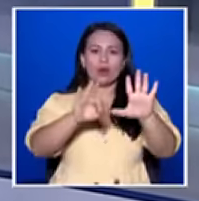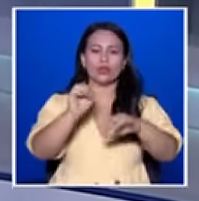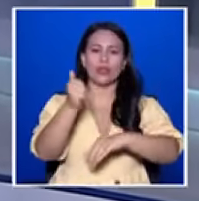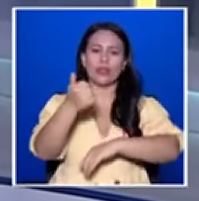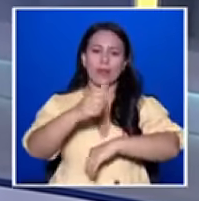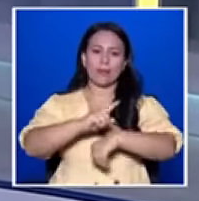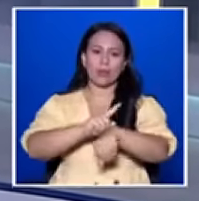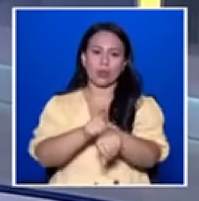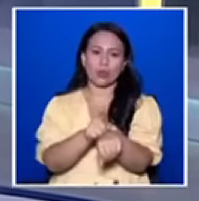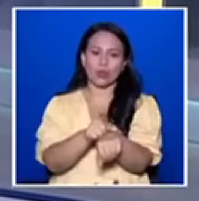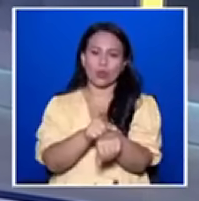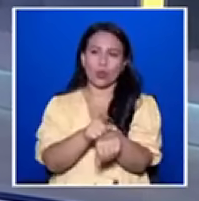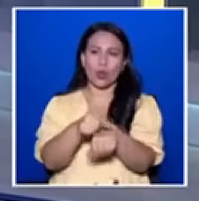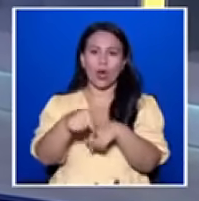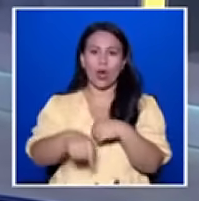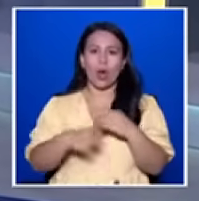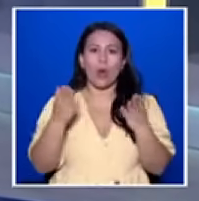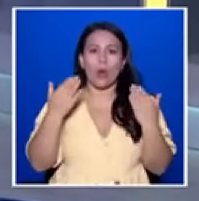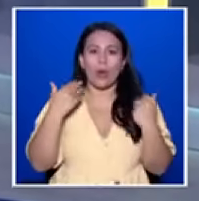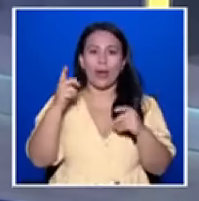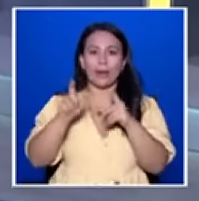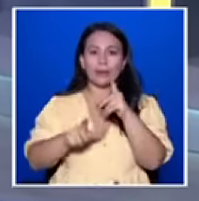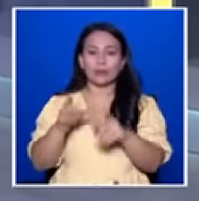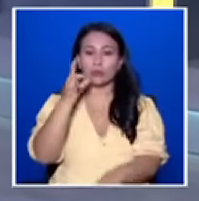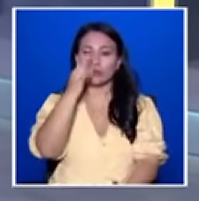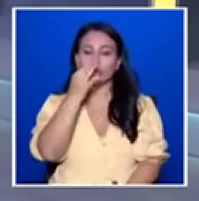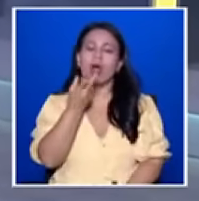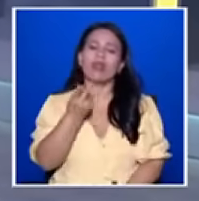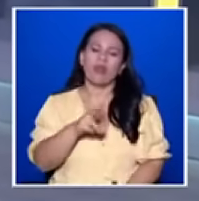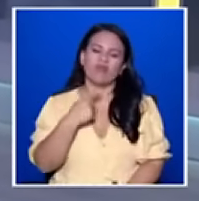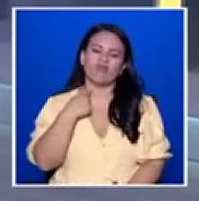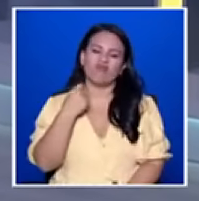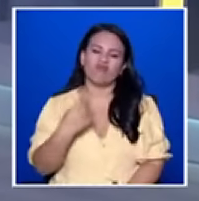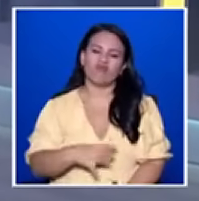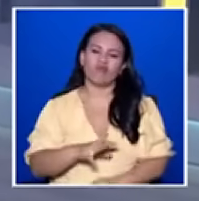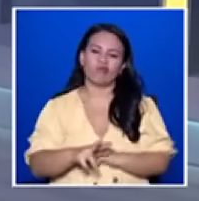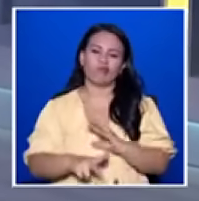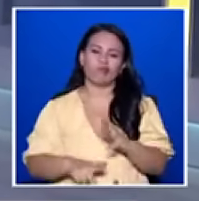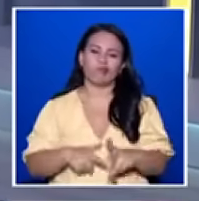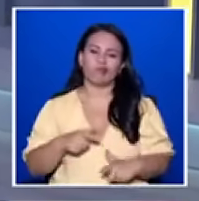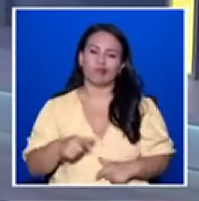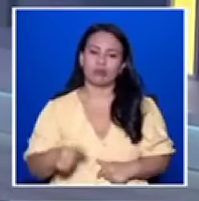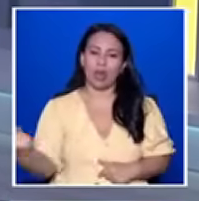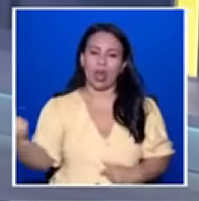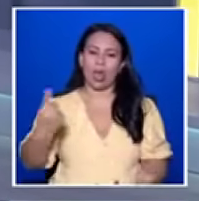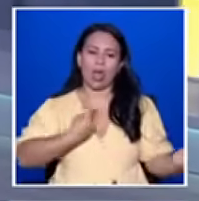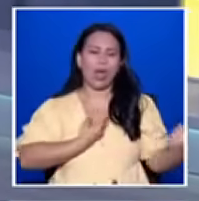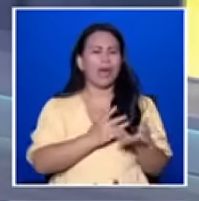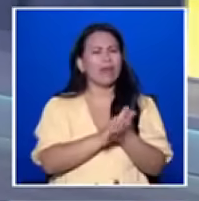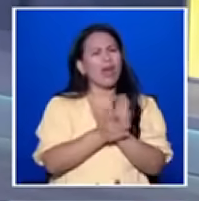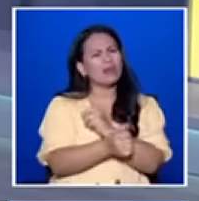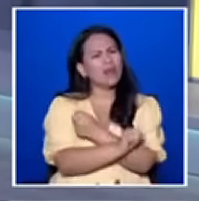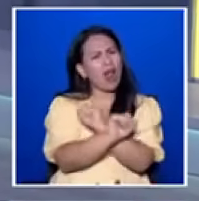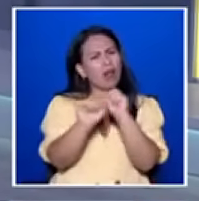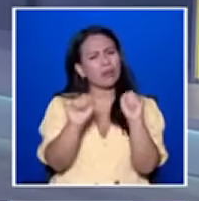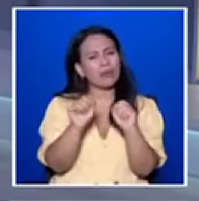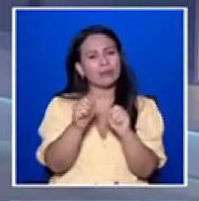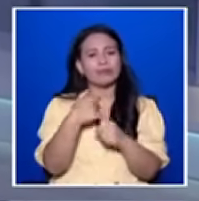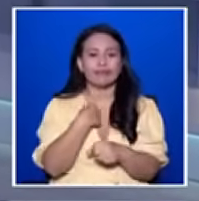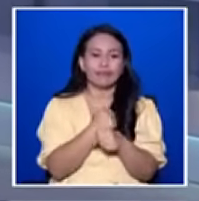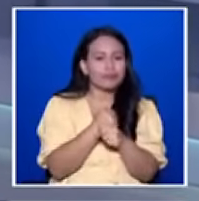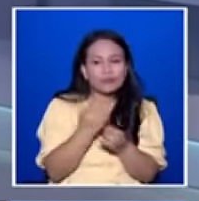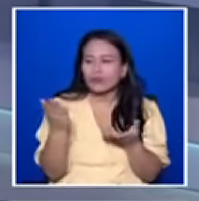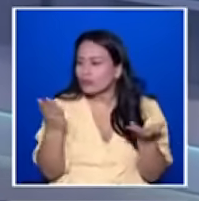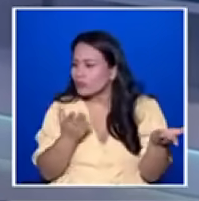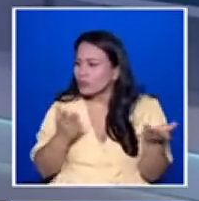10 minutos. En Guayaquil, los agentes de tránsito pues también son víctimas de la delincuencia. Nadie se salva. Así es, cuando están haciendo sus